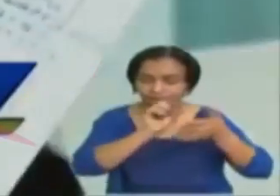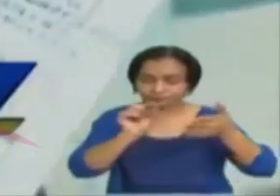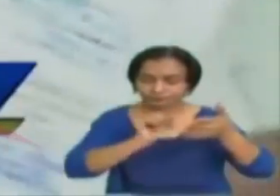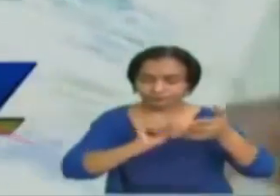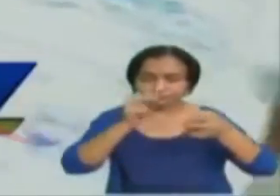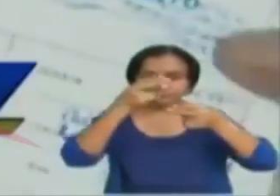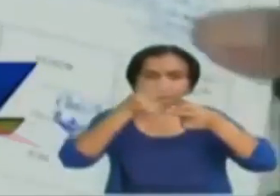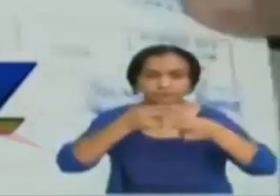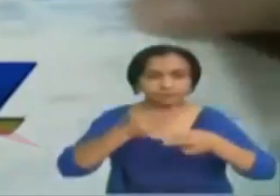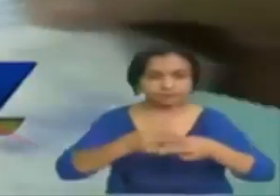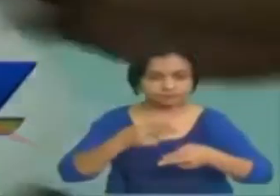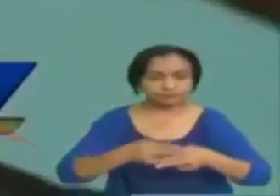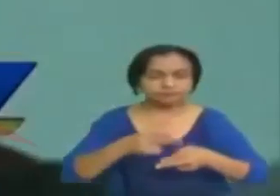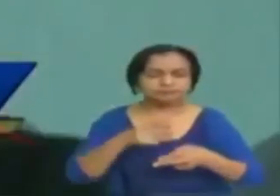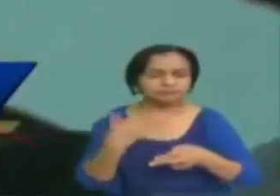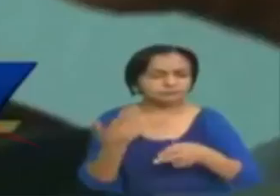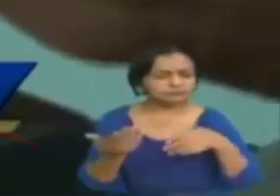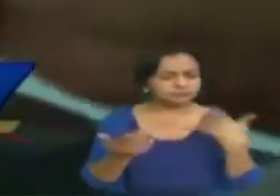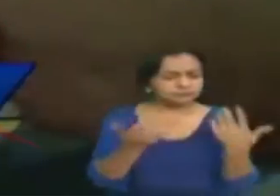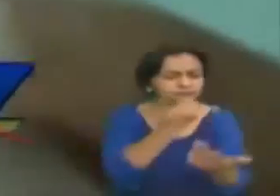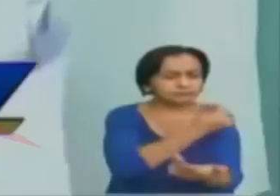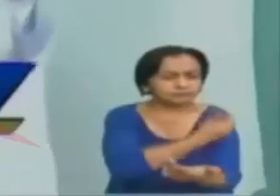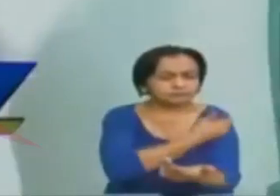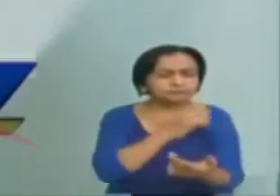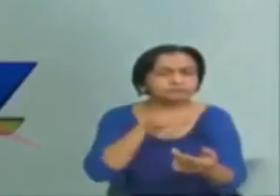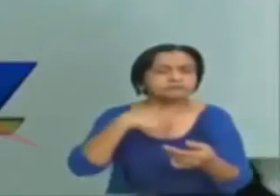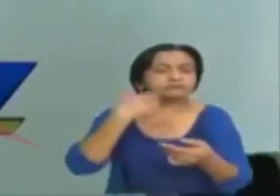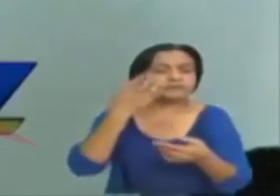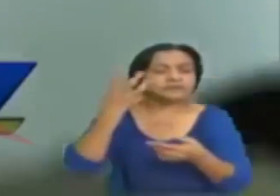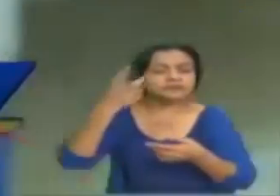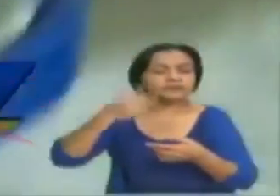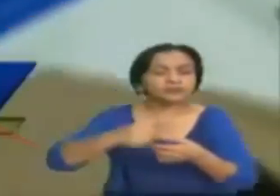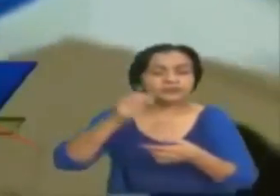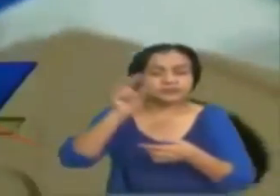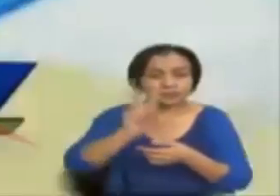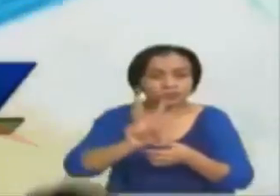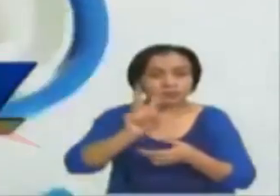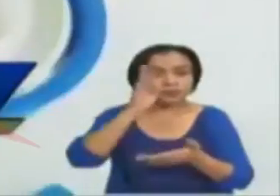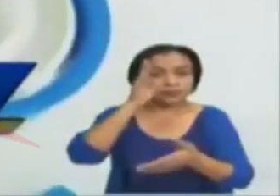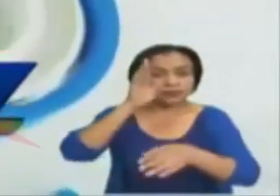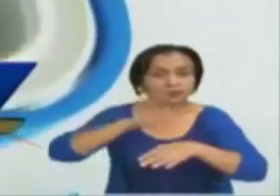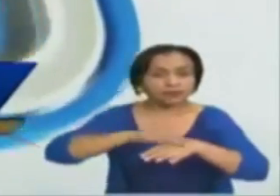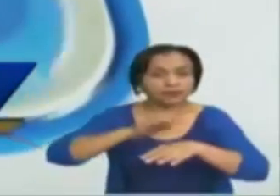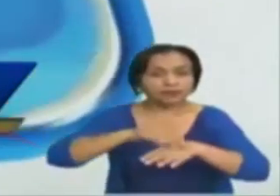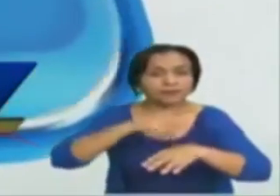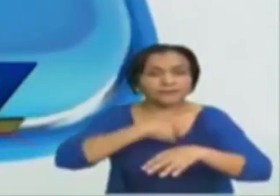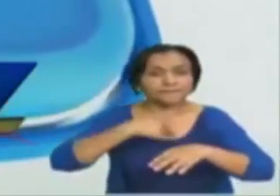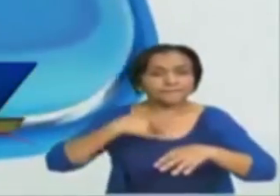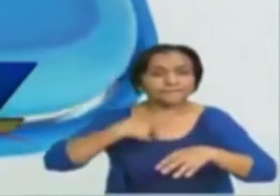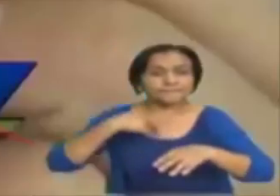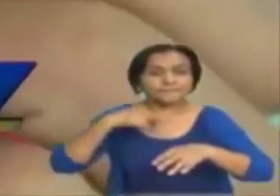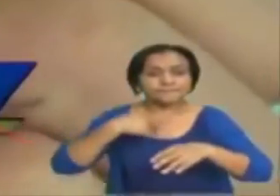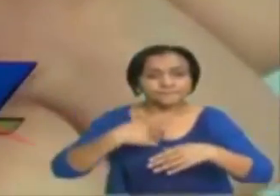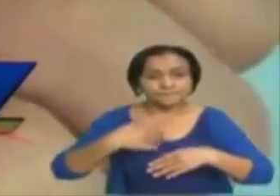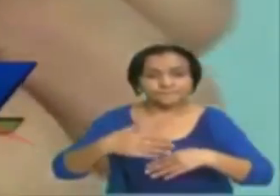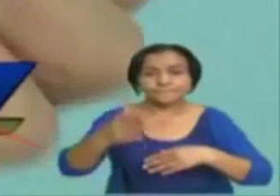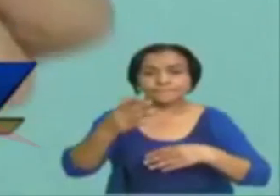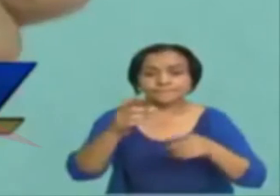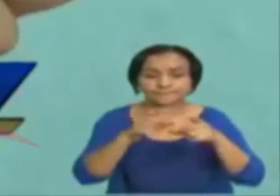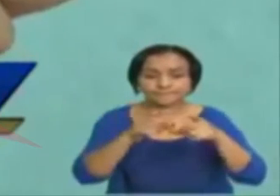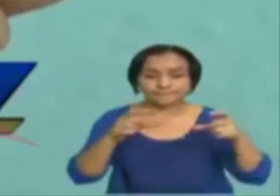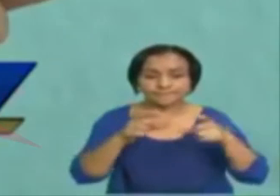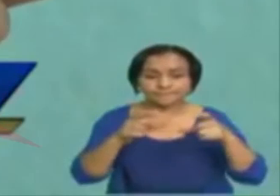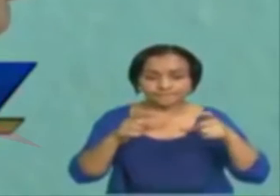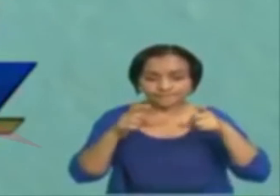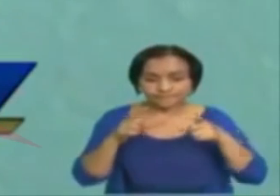segunda dosis de la vacuna Sputnik V del componente 2. Agradecidos a Dios